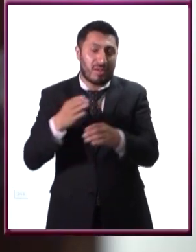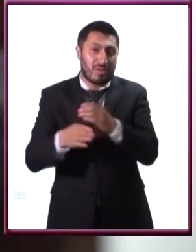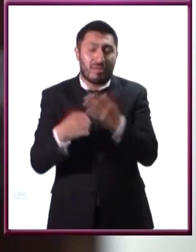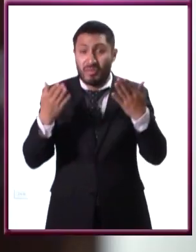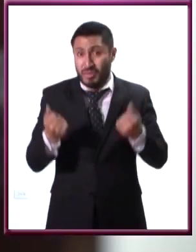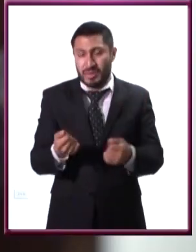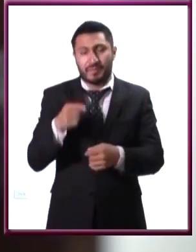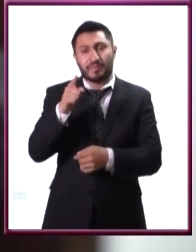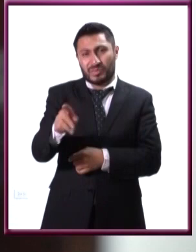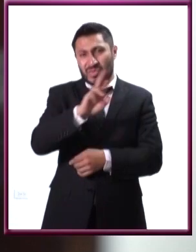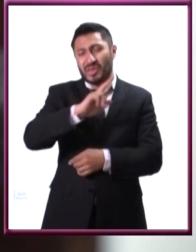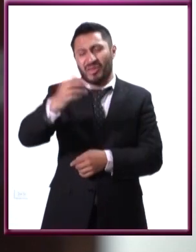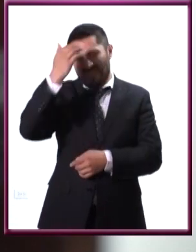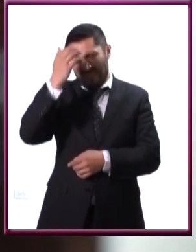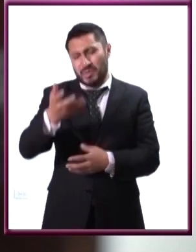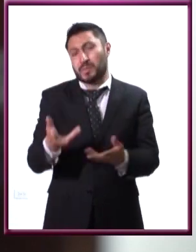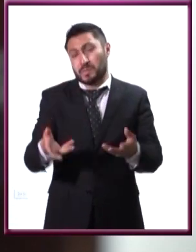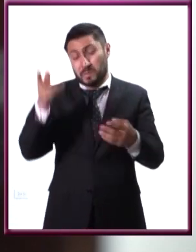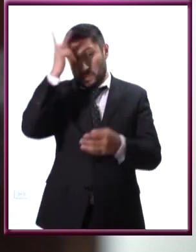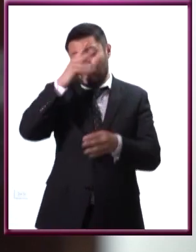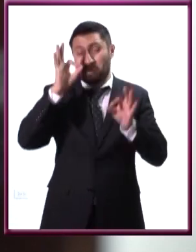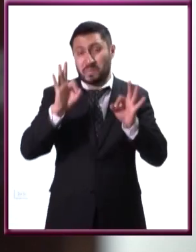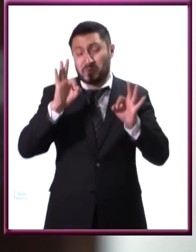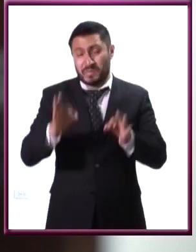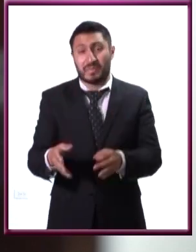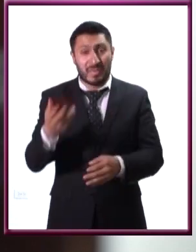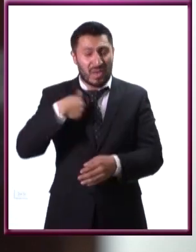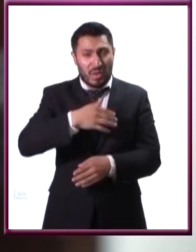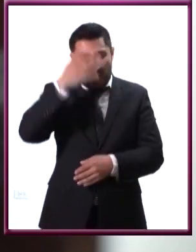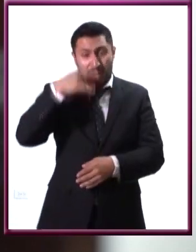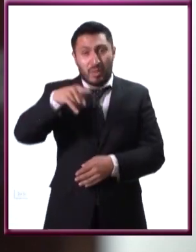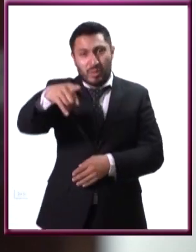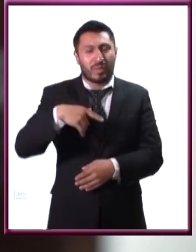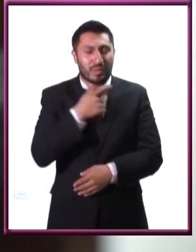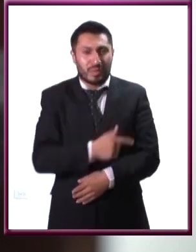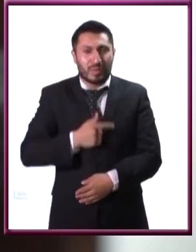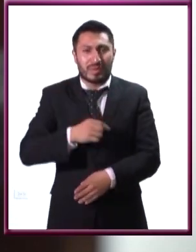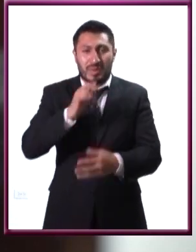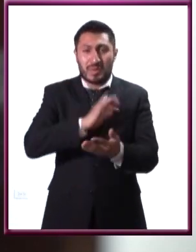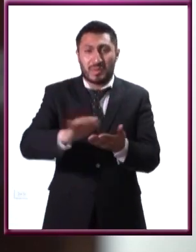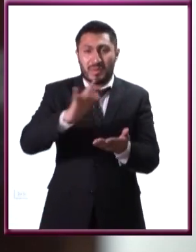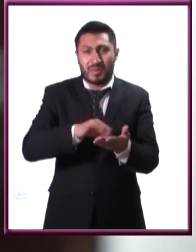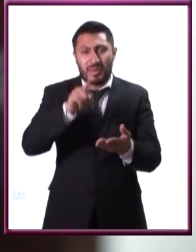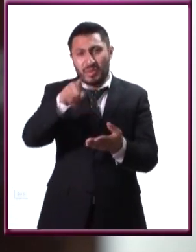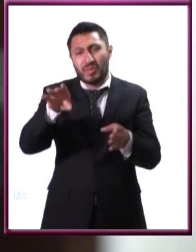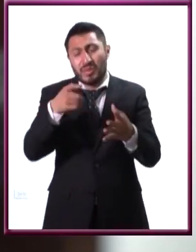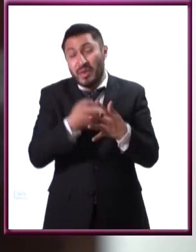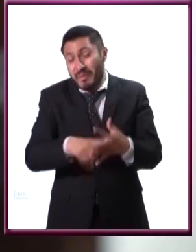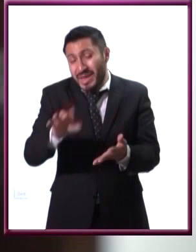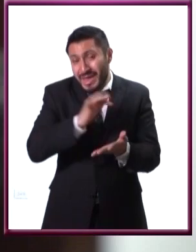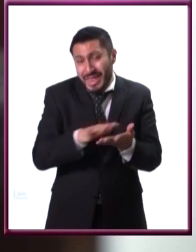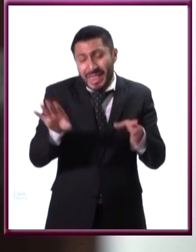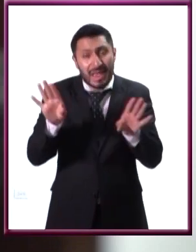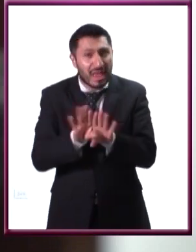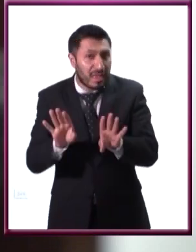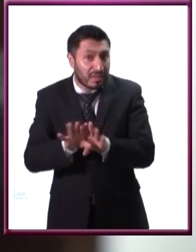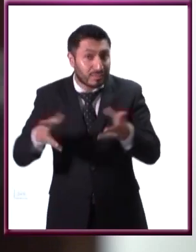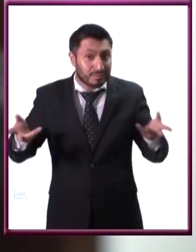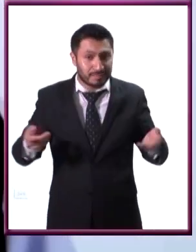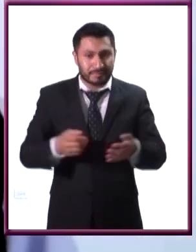Además de ser un reconocido psiquiatra, sabemos que eres un amante de la lectura. ¿Podrías decirnos cómo te iniciaste en la